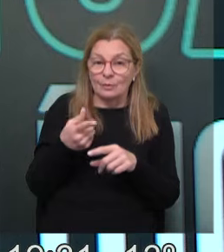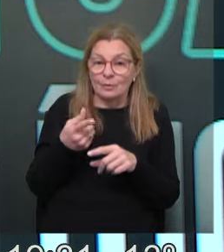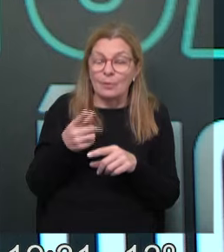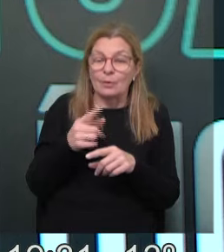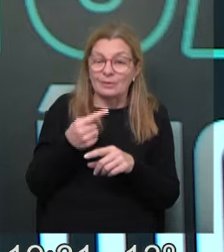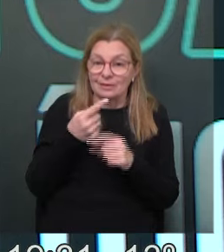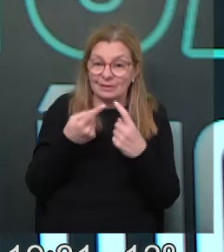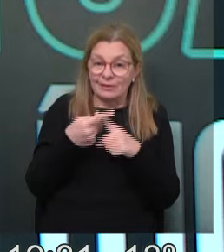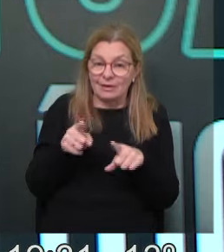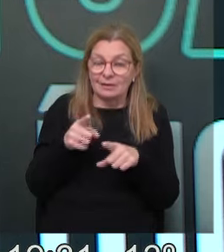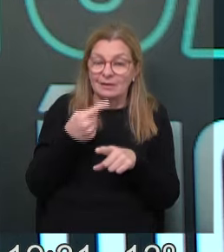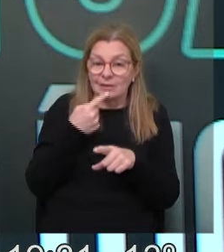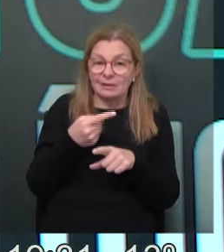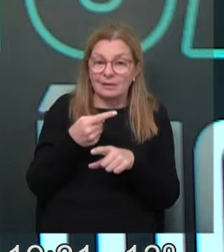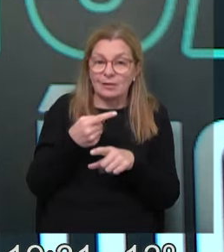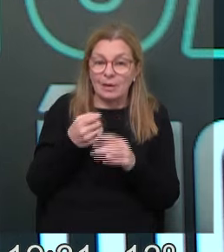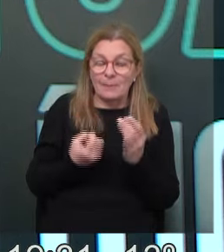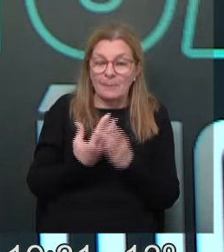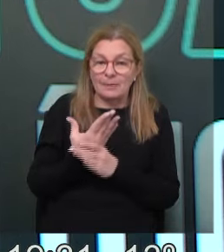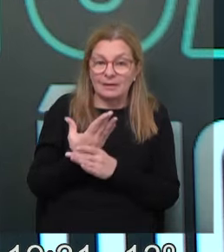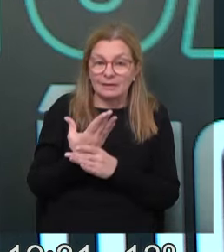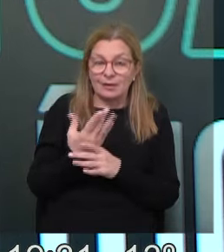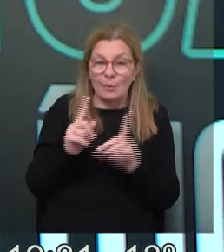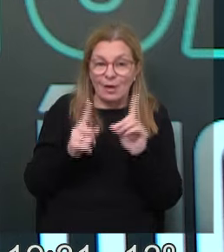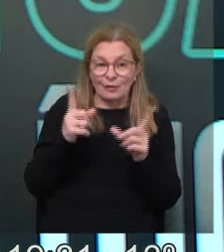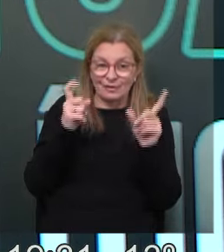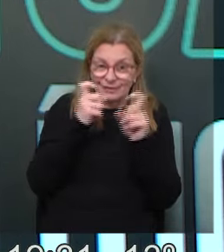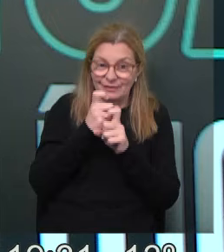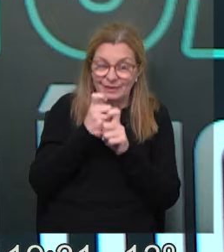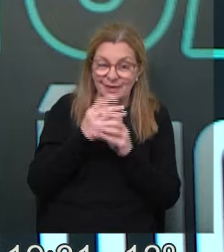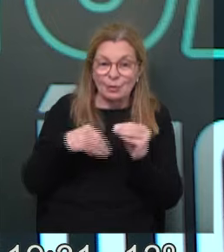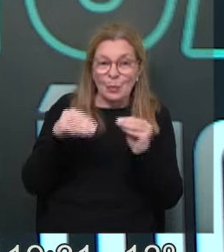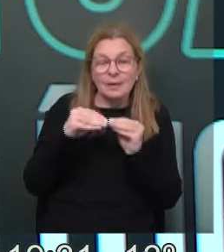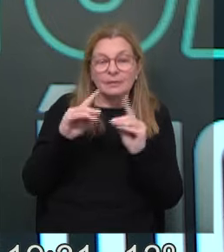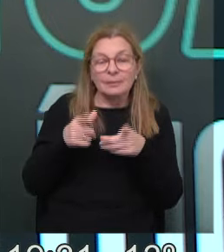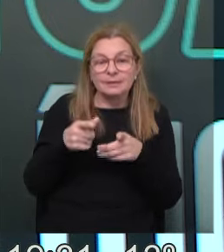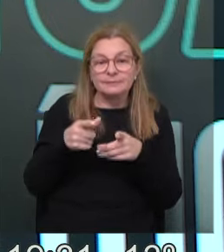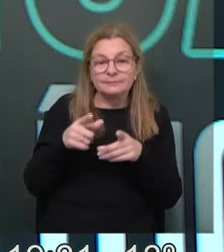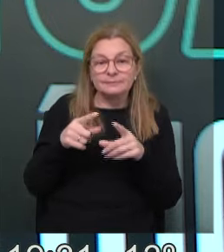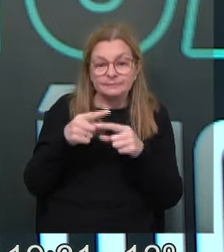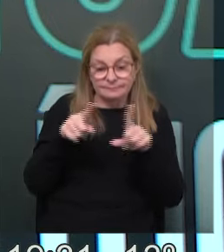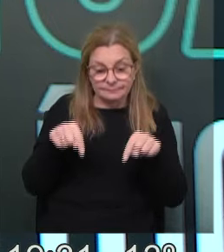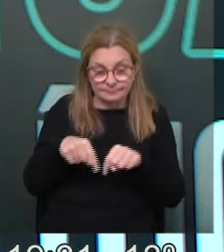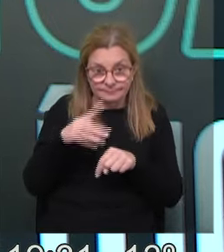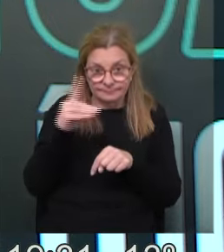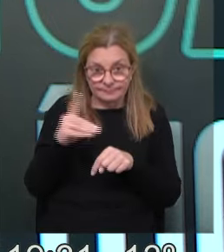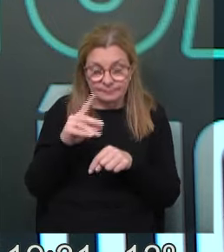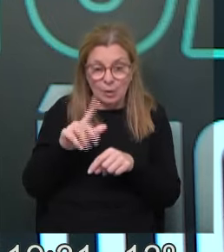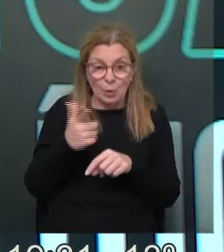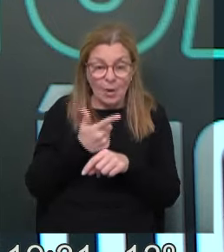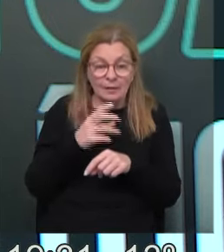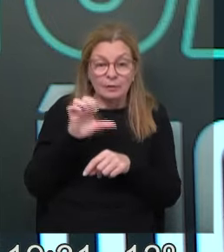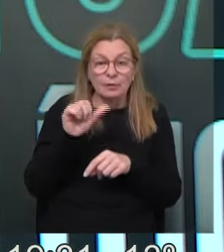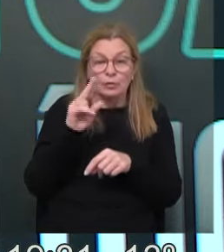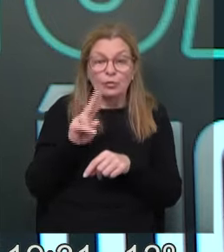sublema no Y eso es lo que lo que aparece como una dificultad sumado a además a que las listas a diputado no hacen sublema por